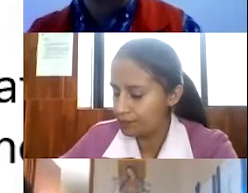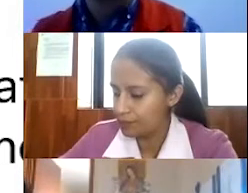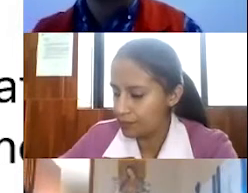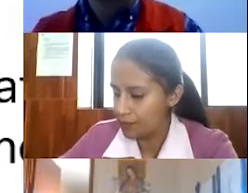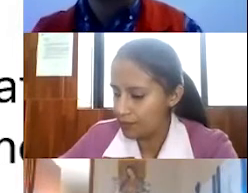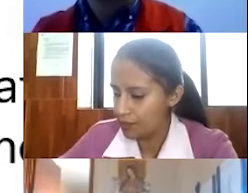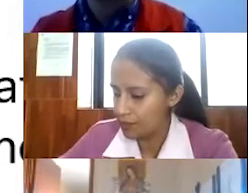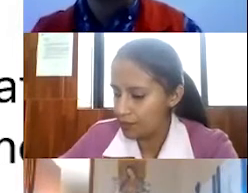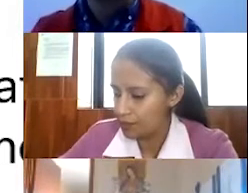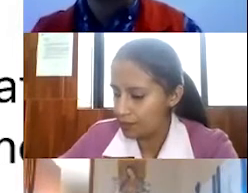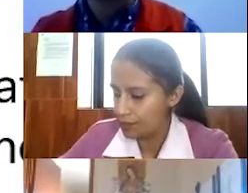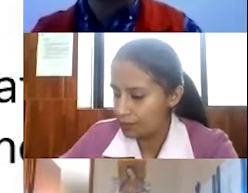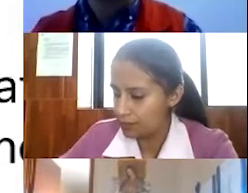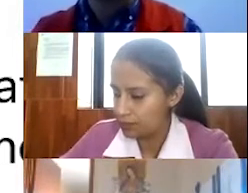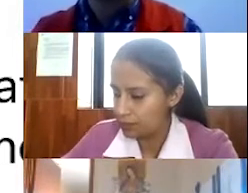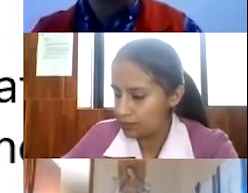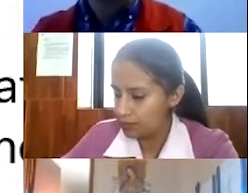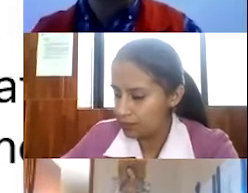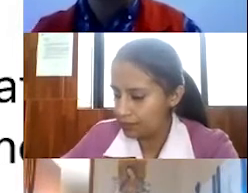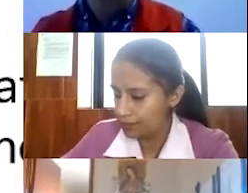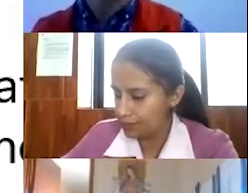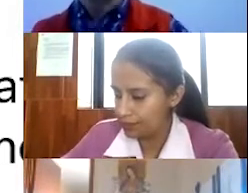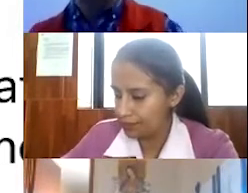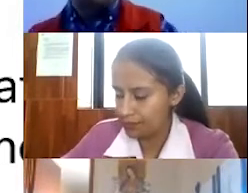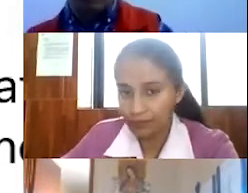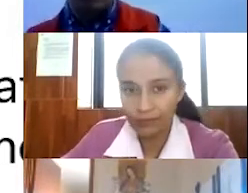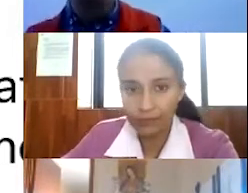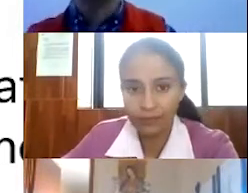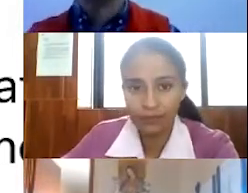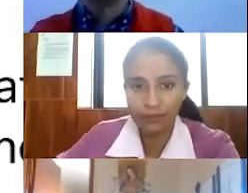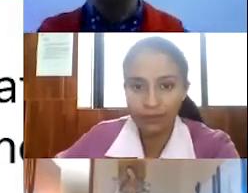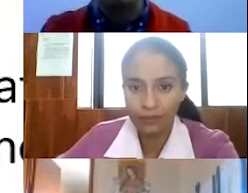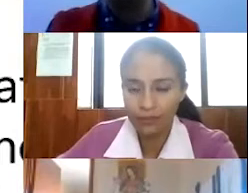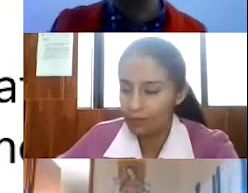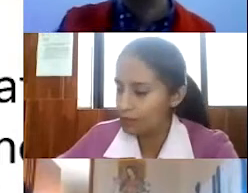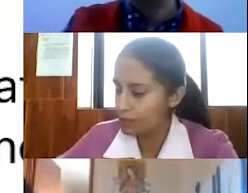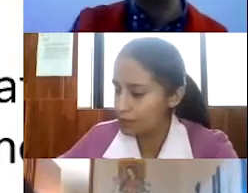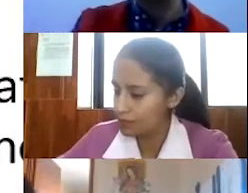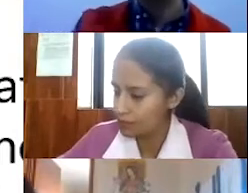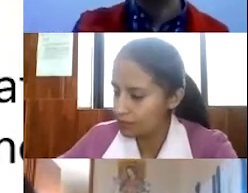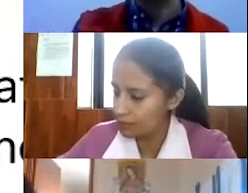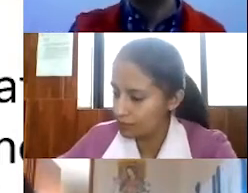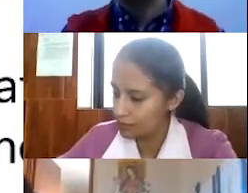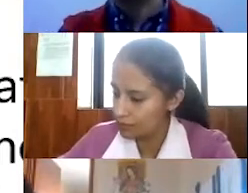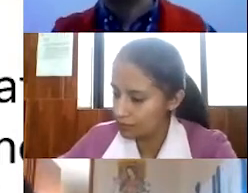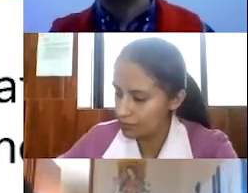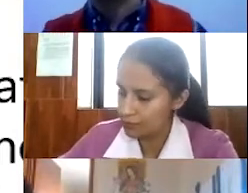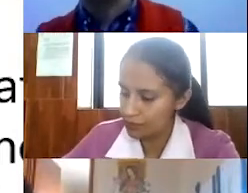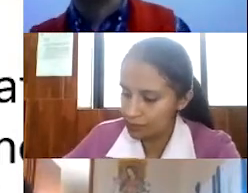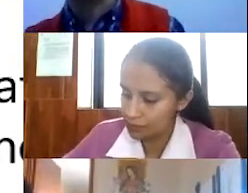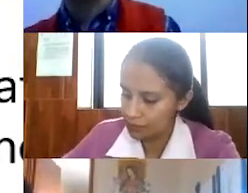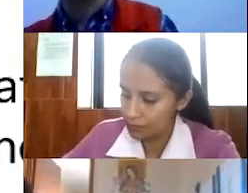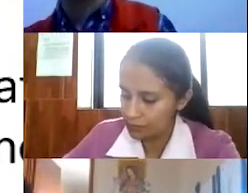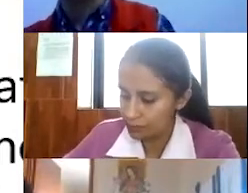Pues porque a la hora de hacer la exploración de signos vitales, si no hay respiración y no hay pulso, entonces considero que